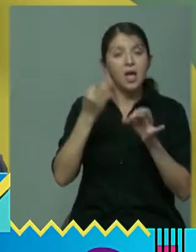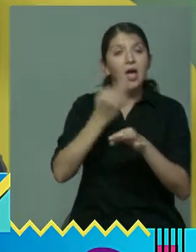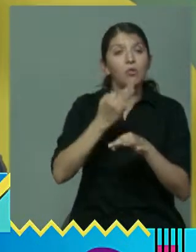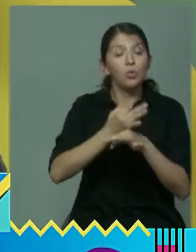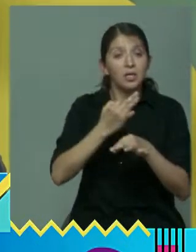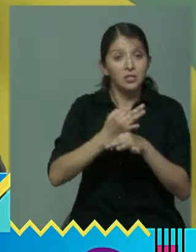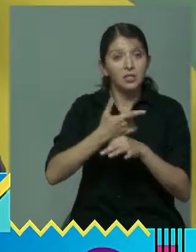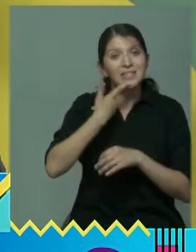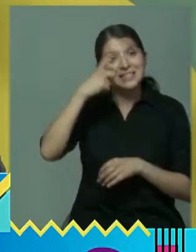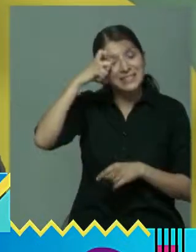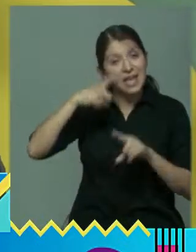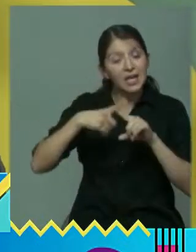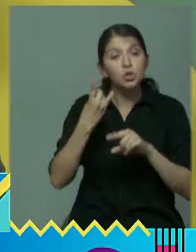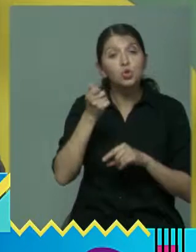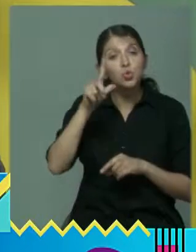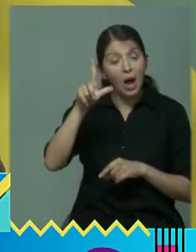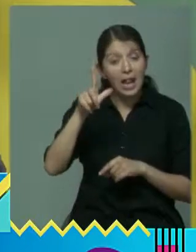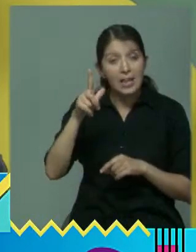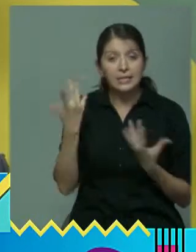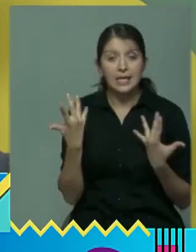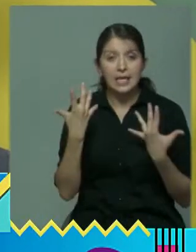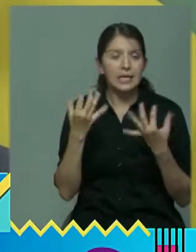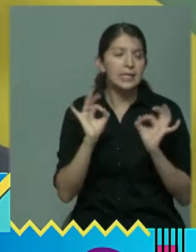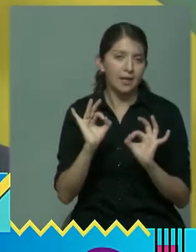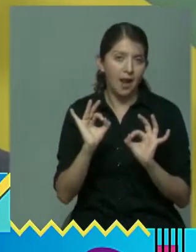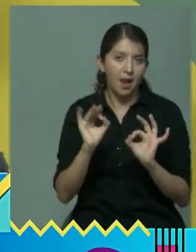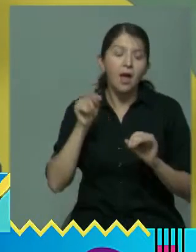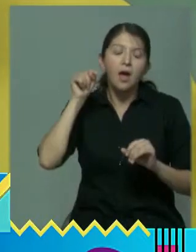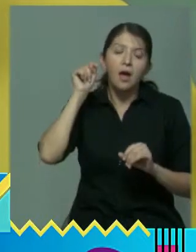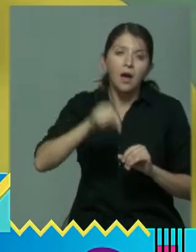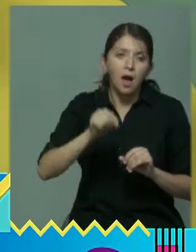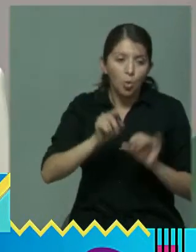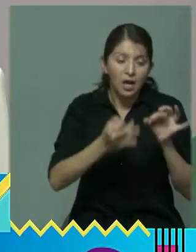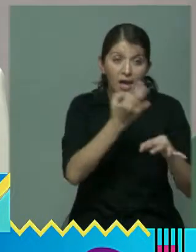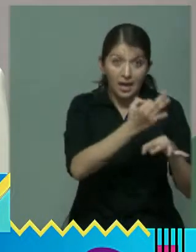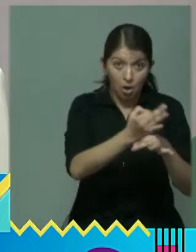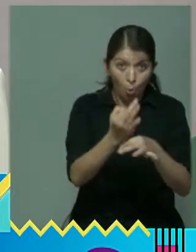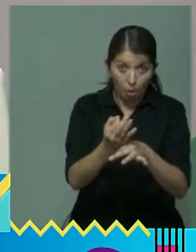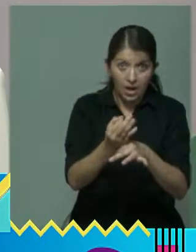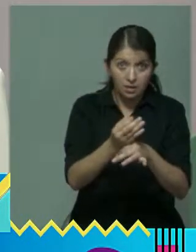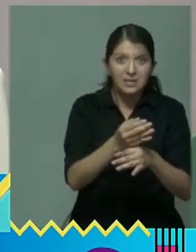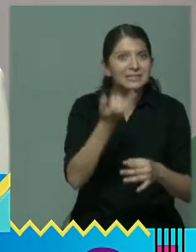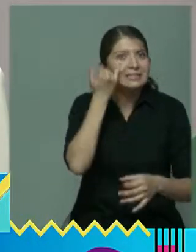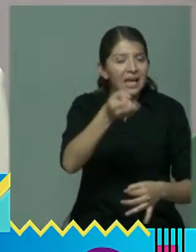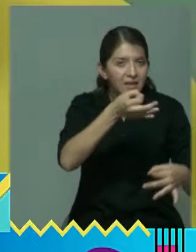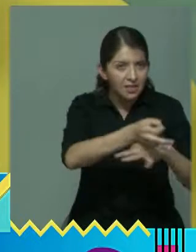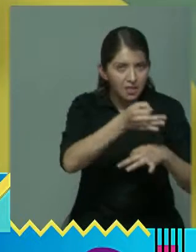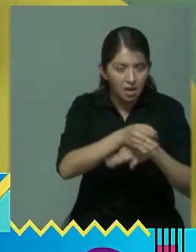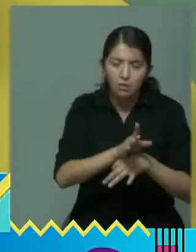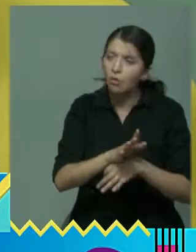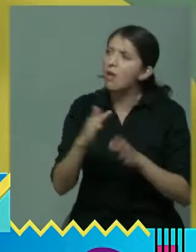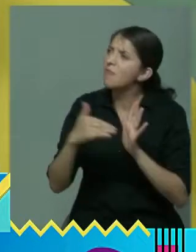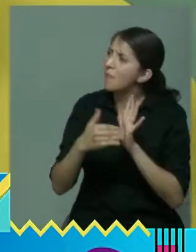que en algunas escuelas se aplica, en otras no está siendo, ¿Y eso depende digamos, de del aplicación. criterio de cada escuela, que se aplique o no? Y en